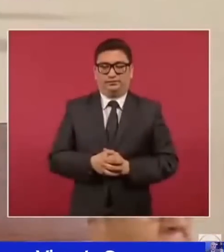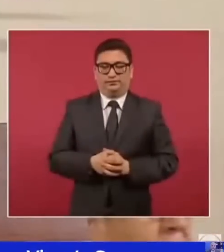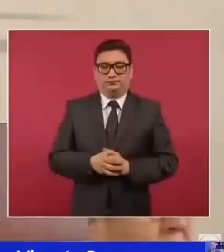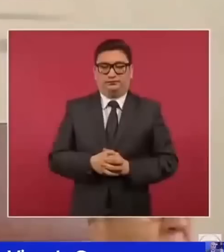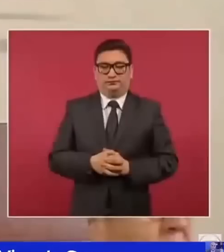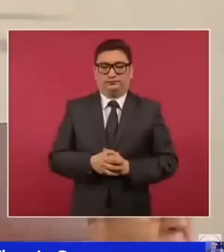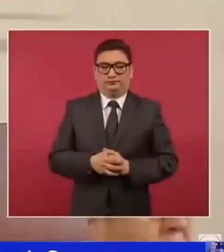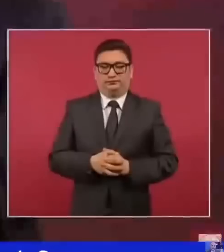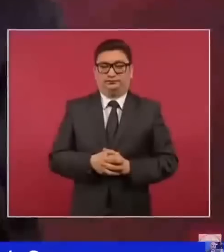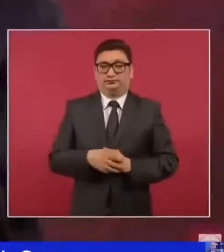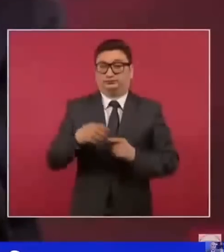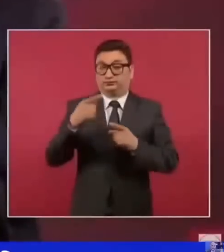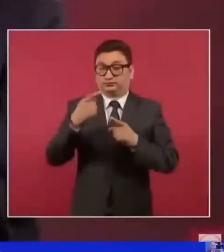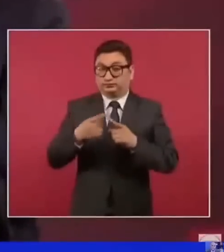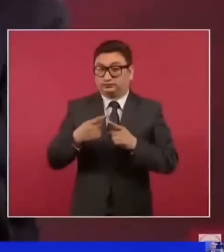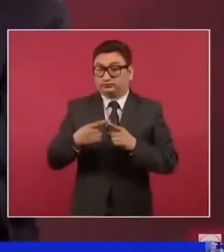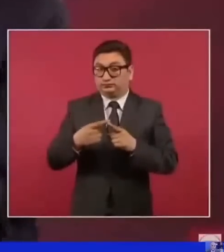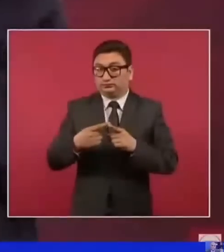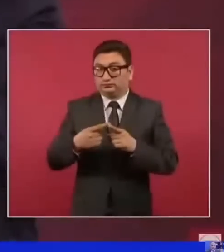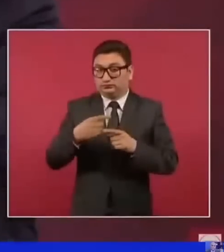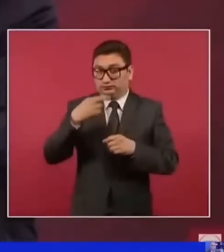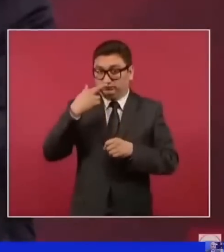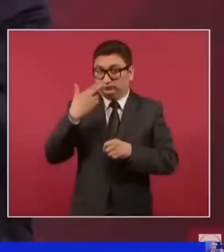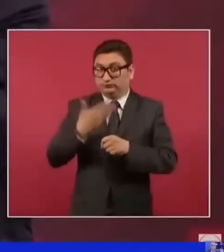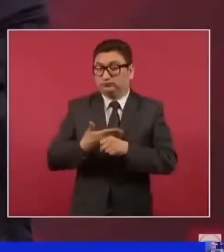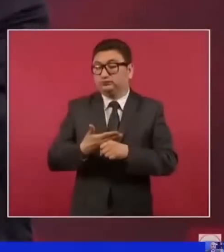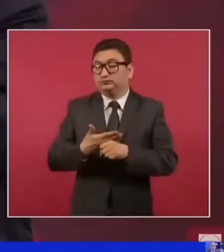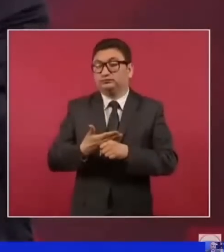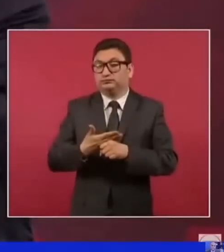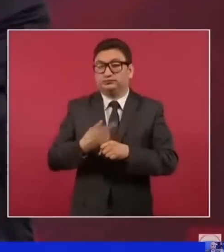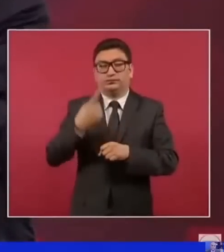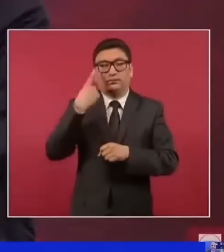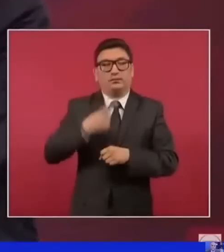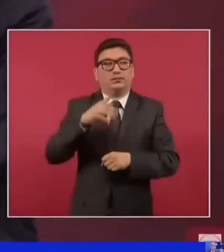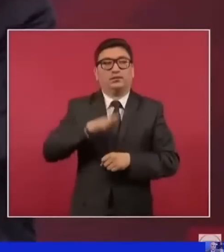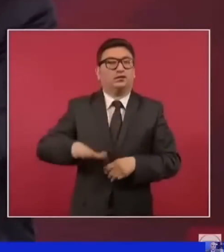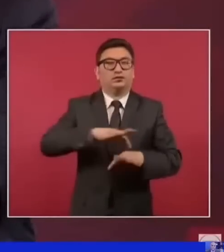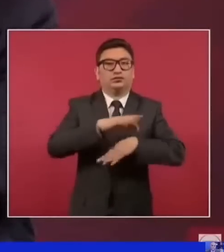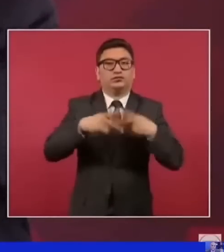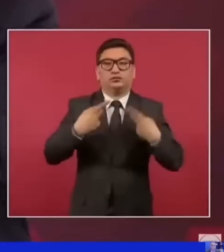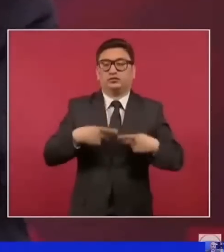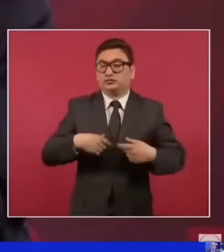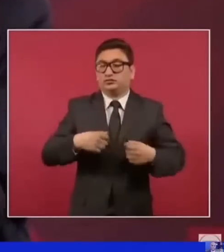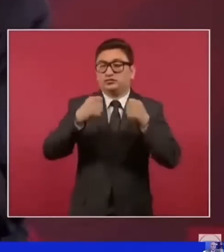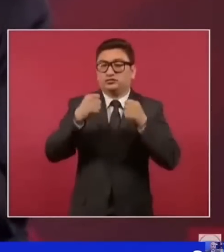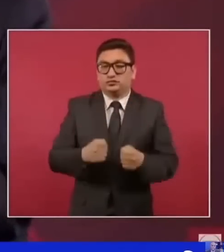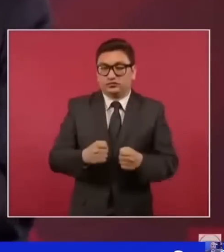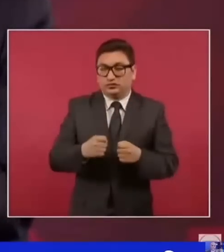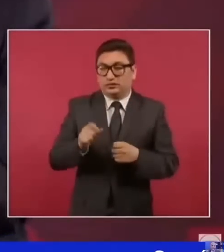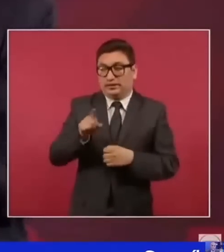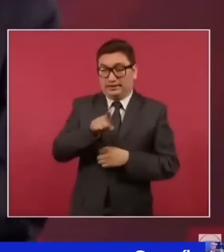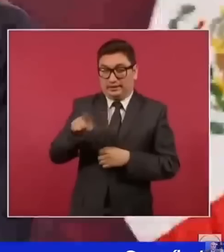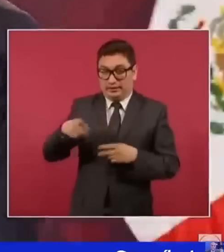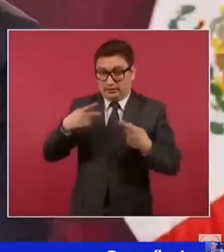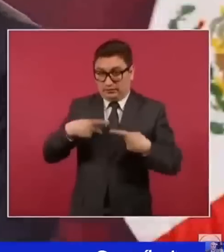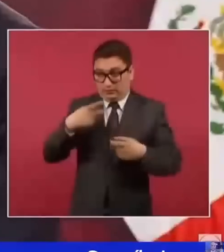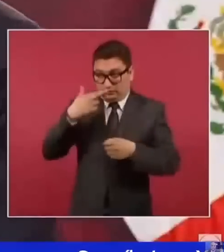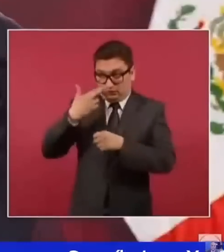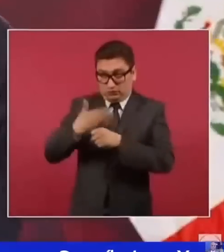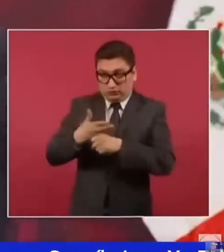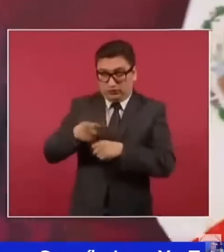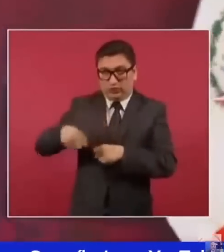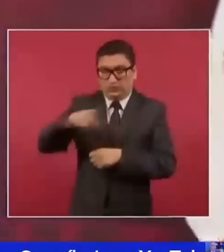deben ser responsables de la seguridad del pueblo deben de ser